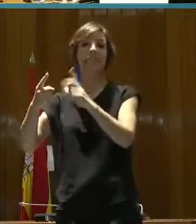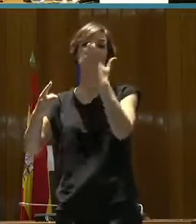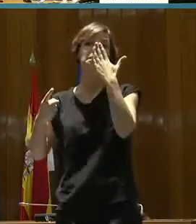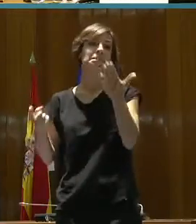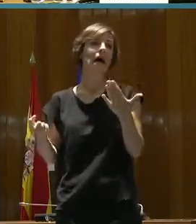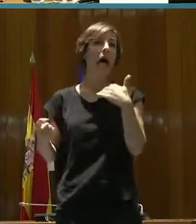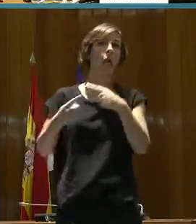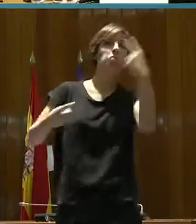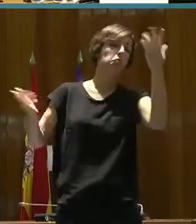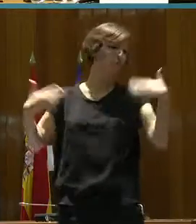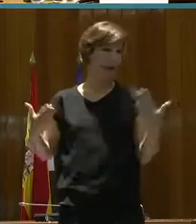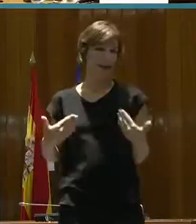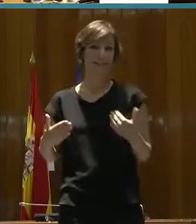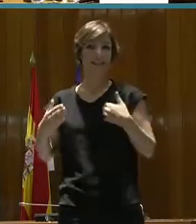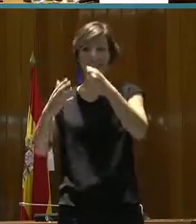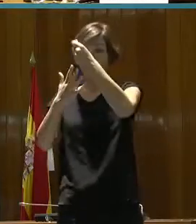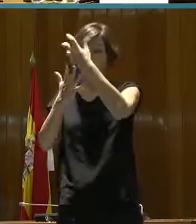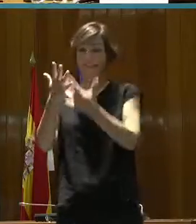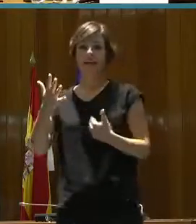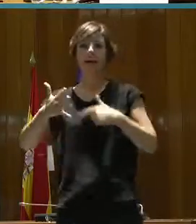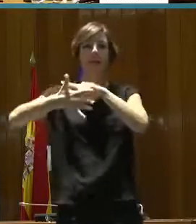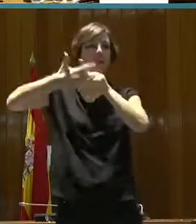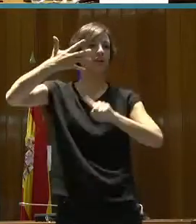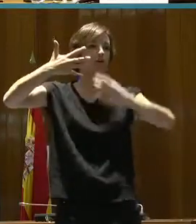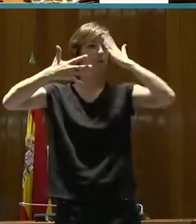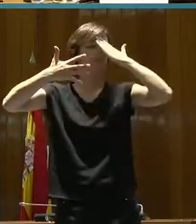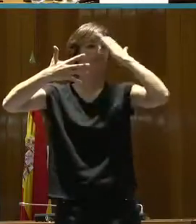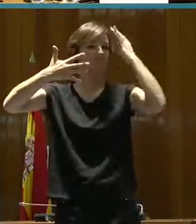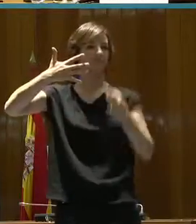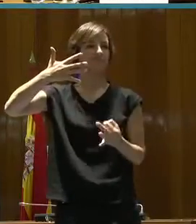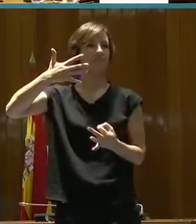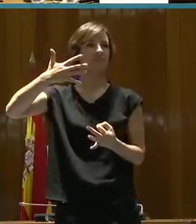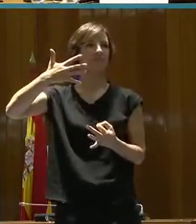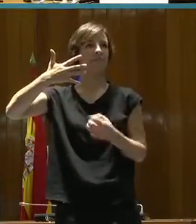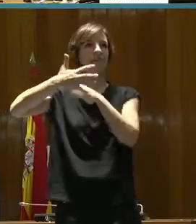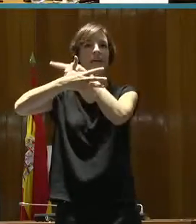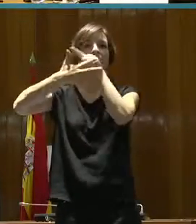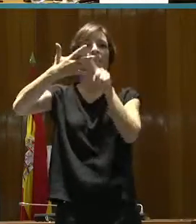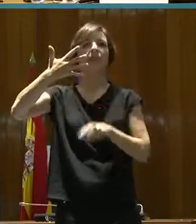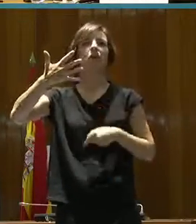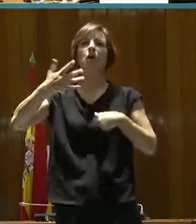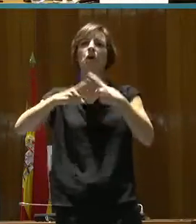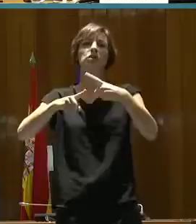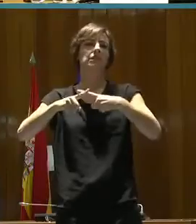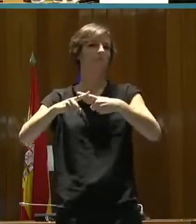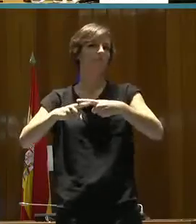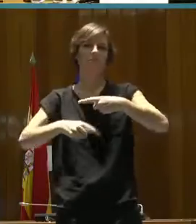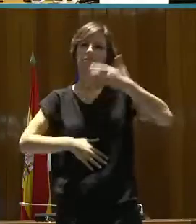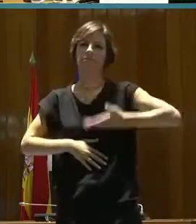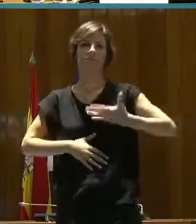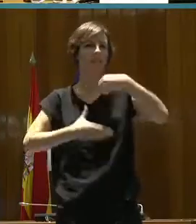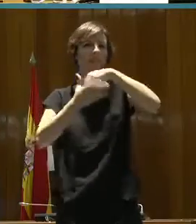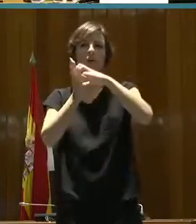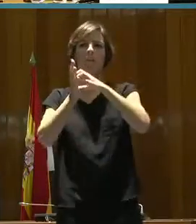sorpresa. La checklist tiene 5 partes principales que corresponden a los 5 componentes básicos que debe contener una